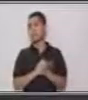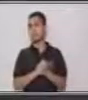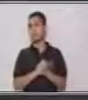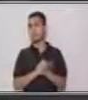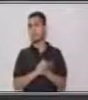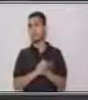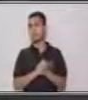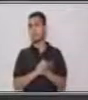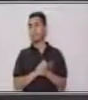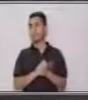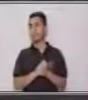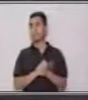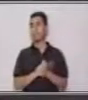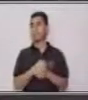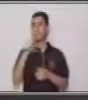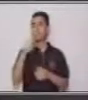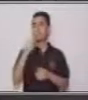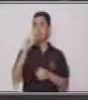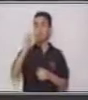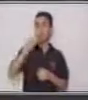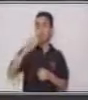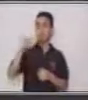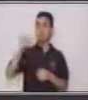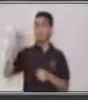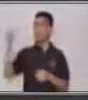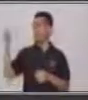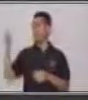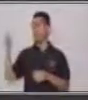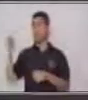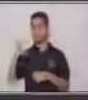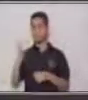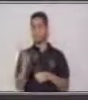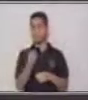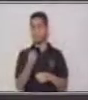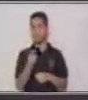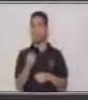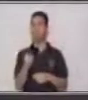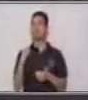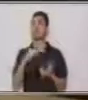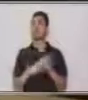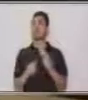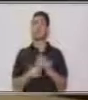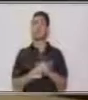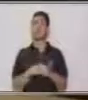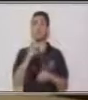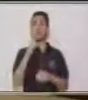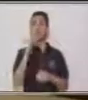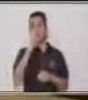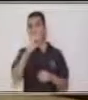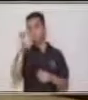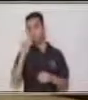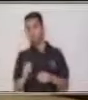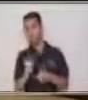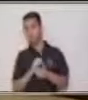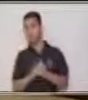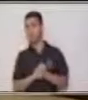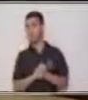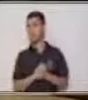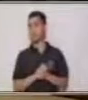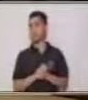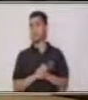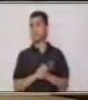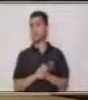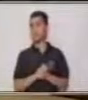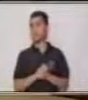la parte sombreada o la parte pintada de este entero representaría el 1%. Si yo